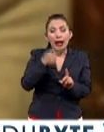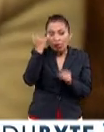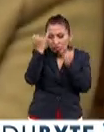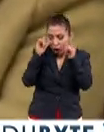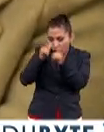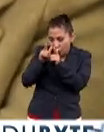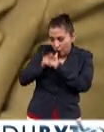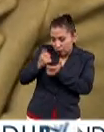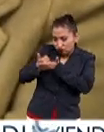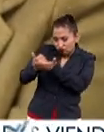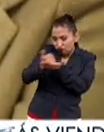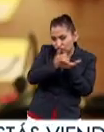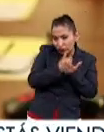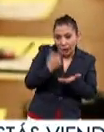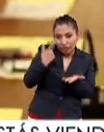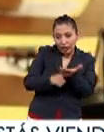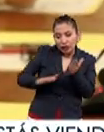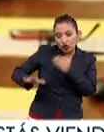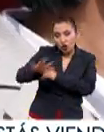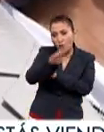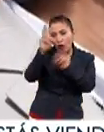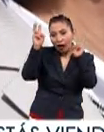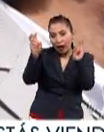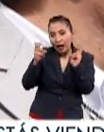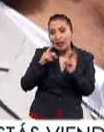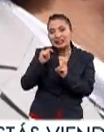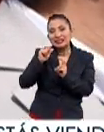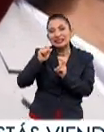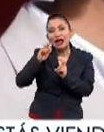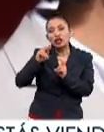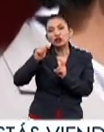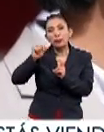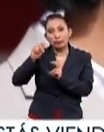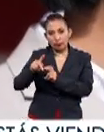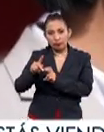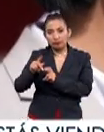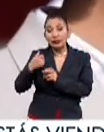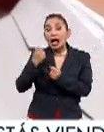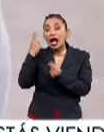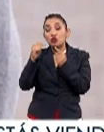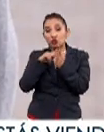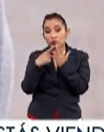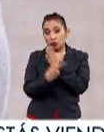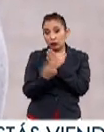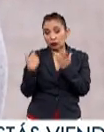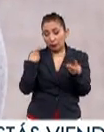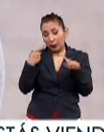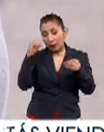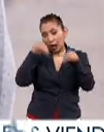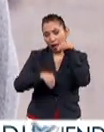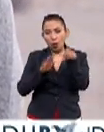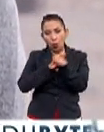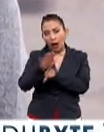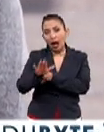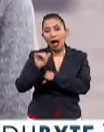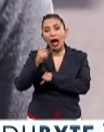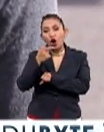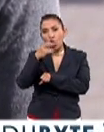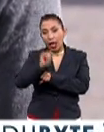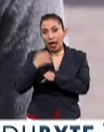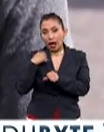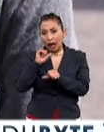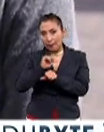crear grupos colaborativos dentro de un esquema startup. Algunos de los proyectos desarrollados fueron Agora,